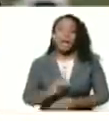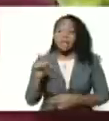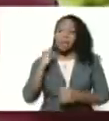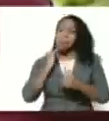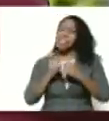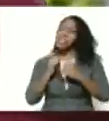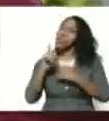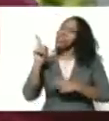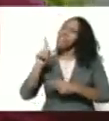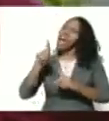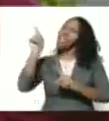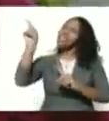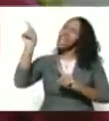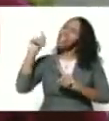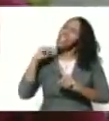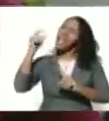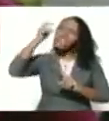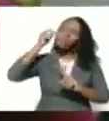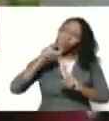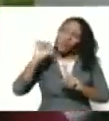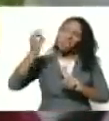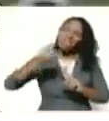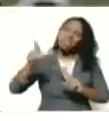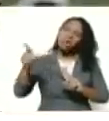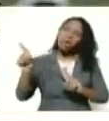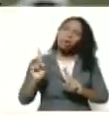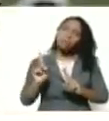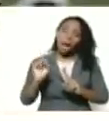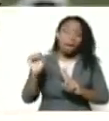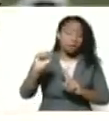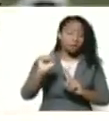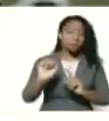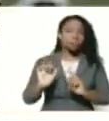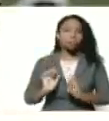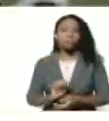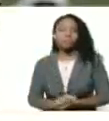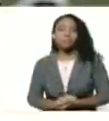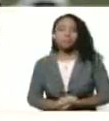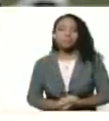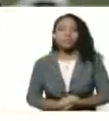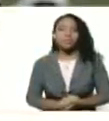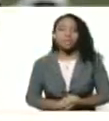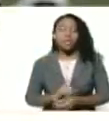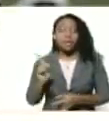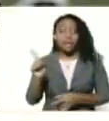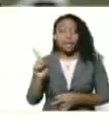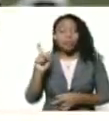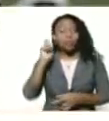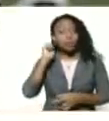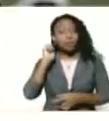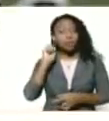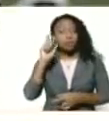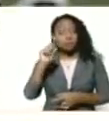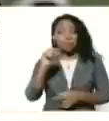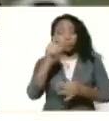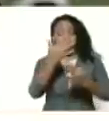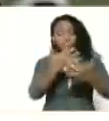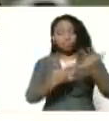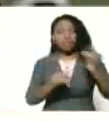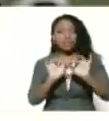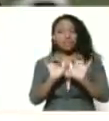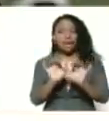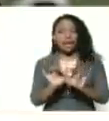apellido es de Oriente, de Sucre, ¿verdad? Ah, ¿viste? ¿Ah? Y Sasaima Nogales,